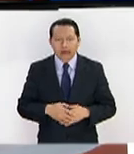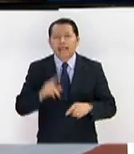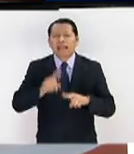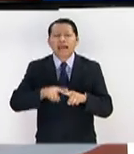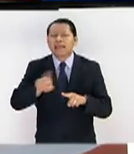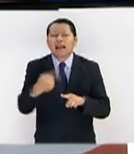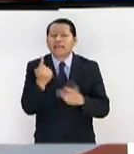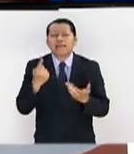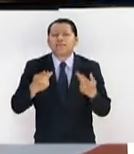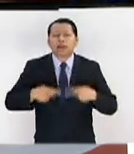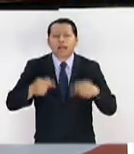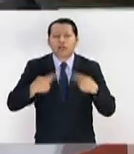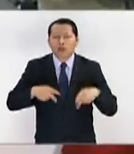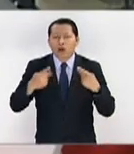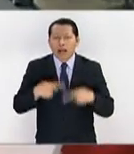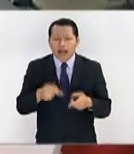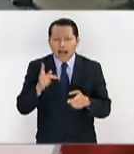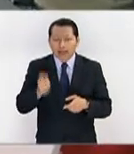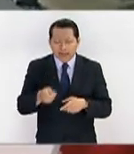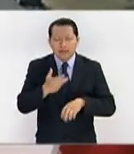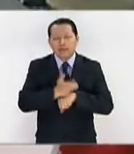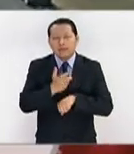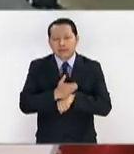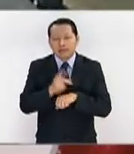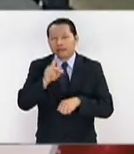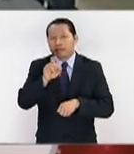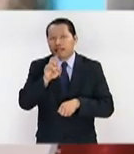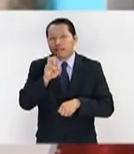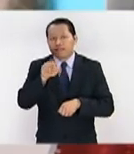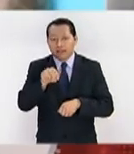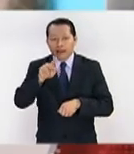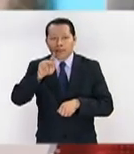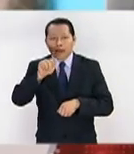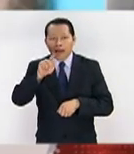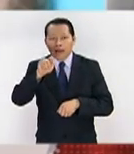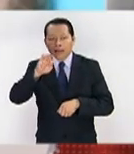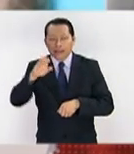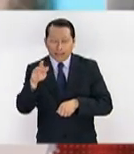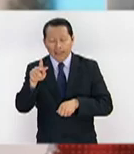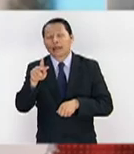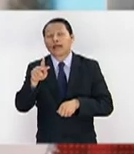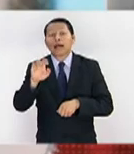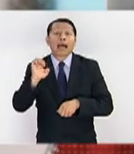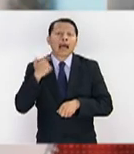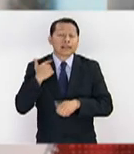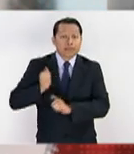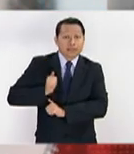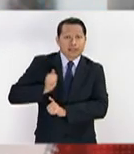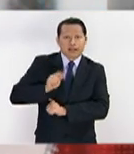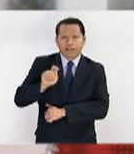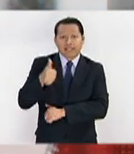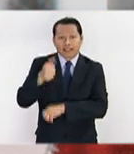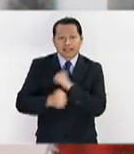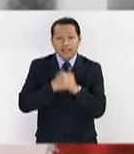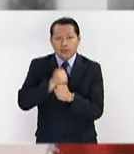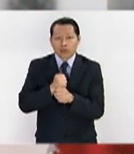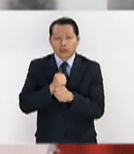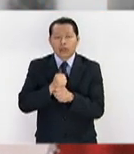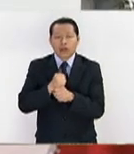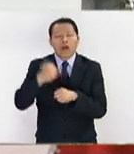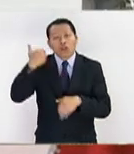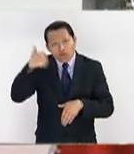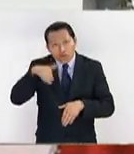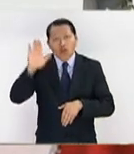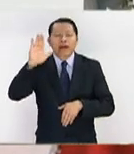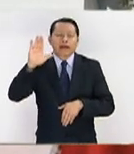este asesino? Se trata del estadounidense Devin Patrick Kelly, un ex militar de 26 años que había formado parte de las